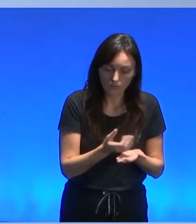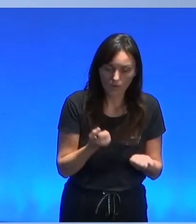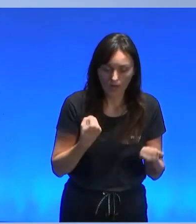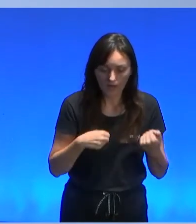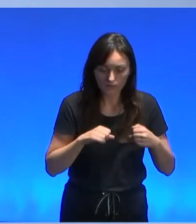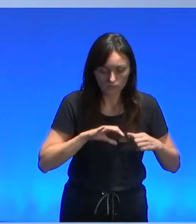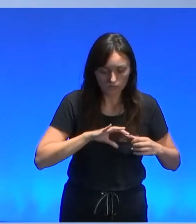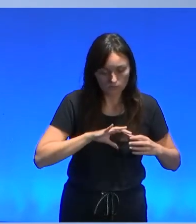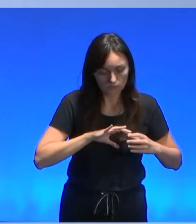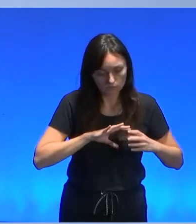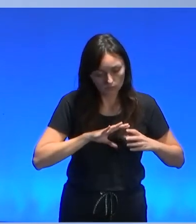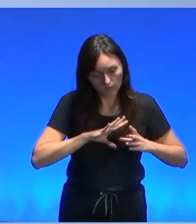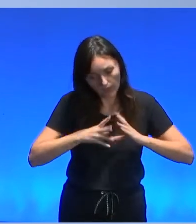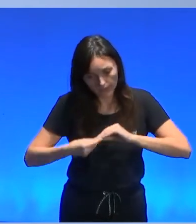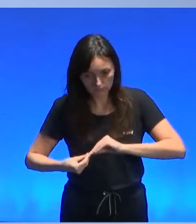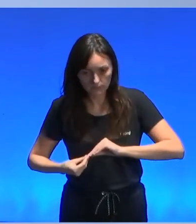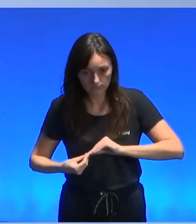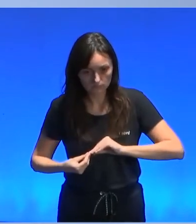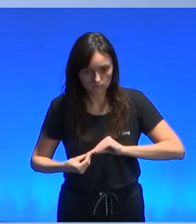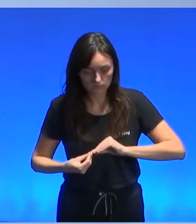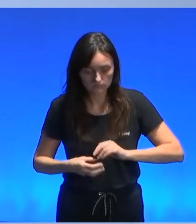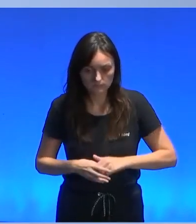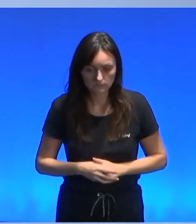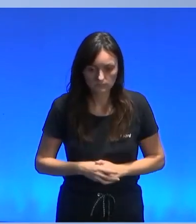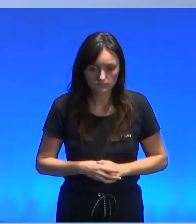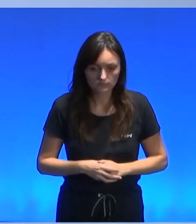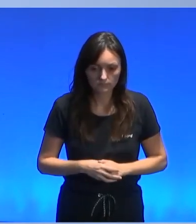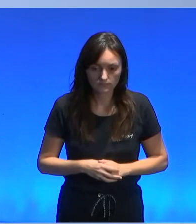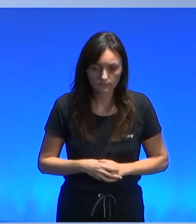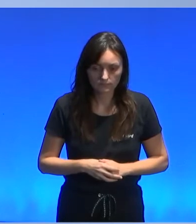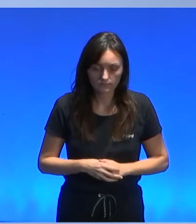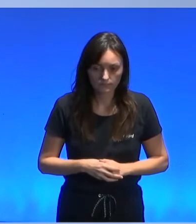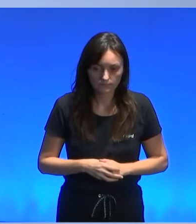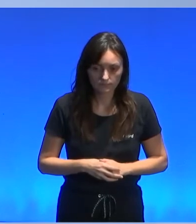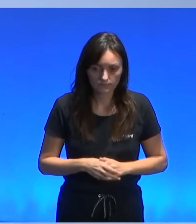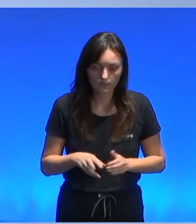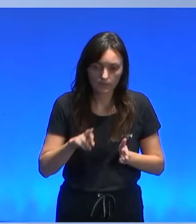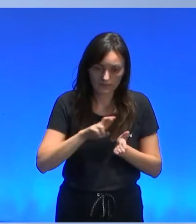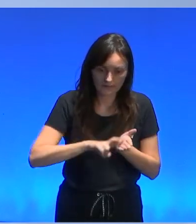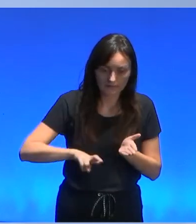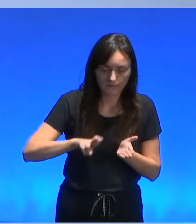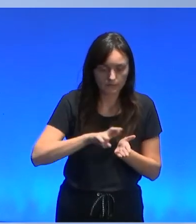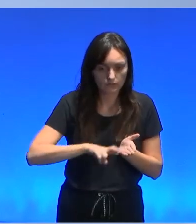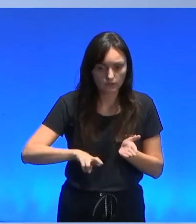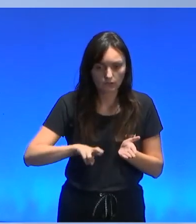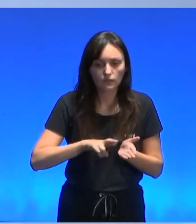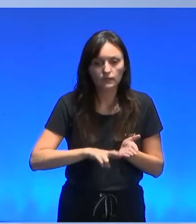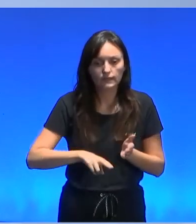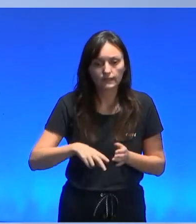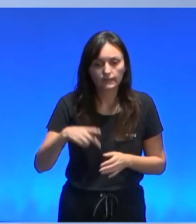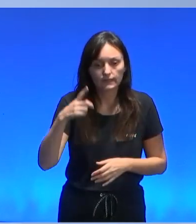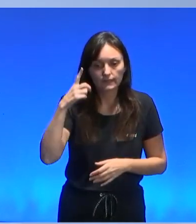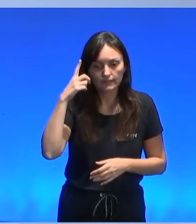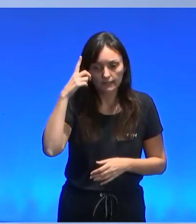es una escuela que hace un cambio profundo. Pero repito, creo que no podemos.